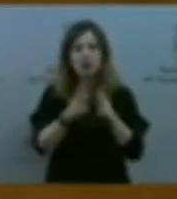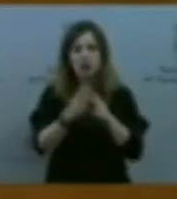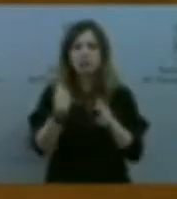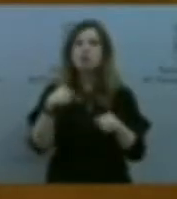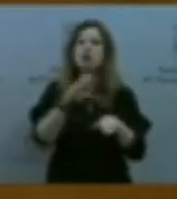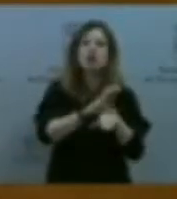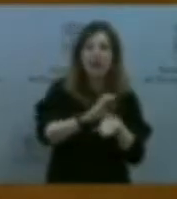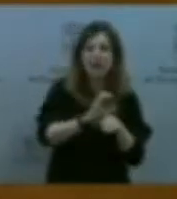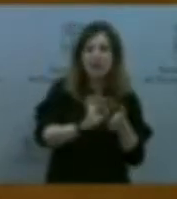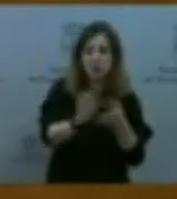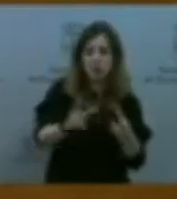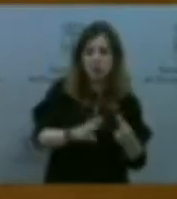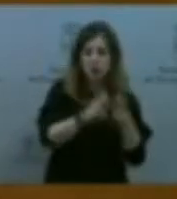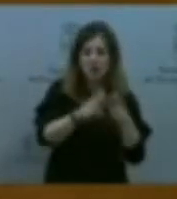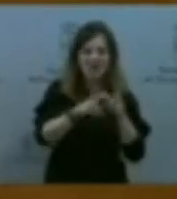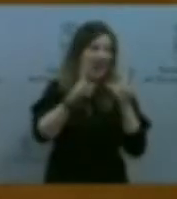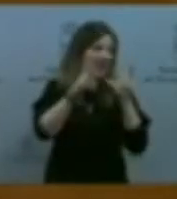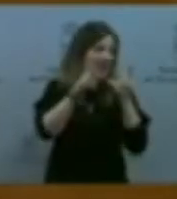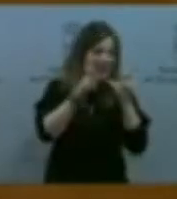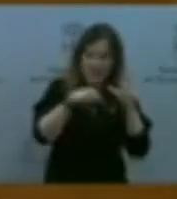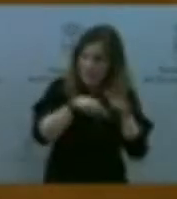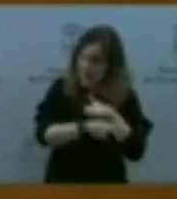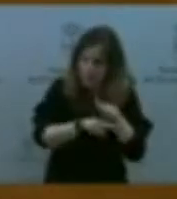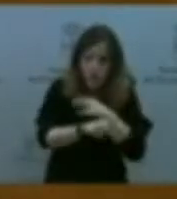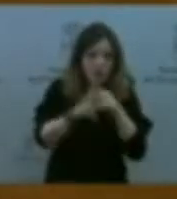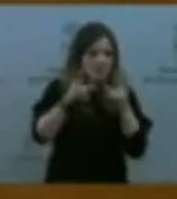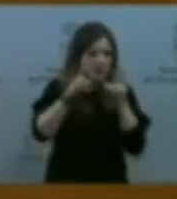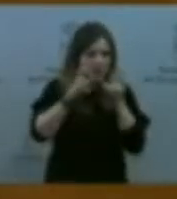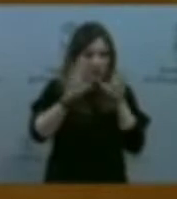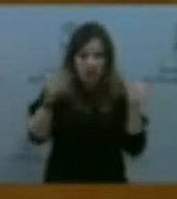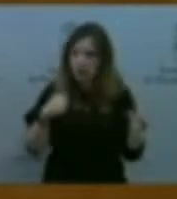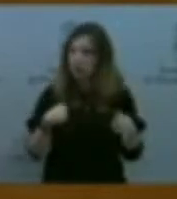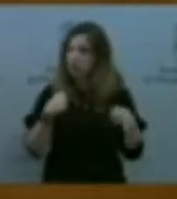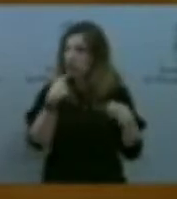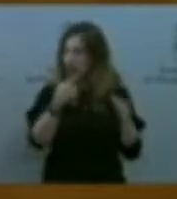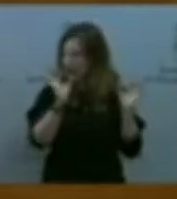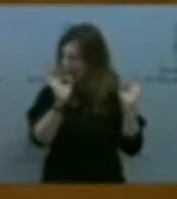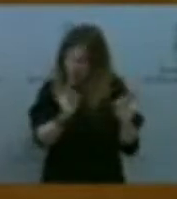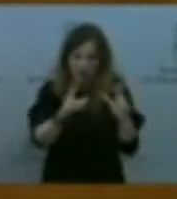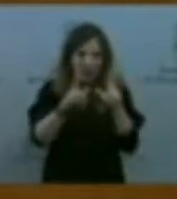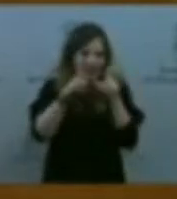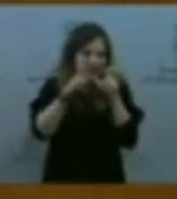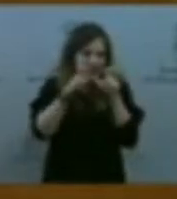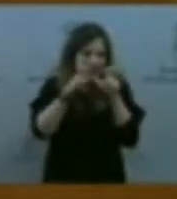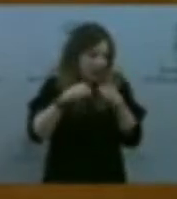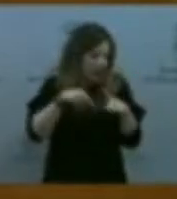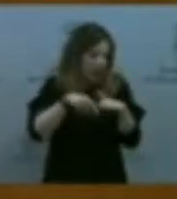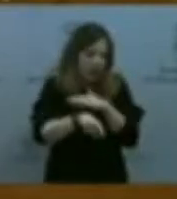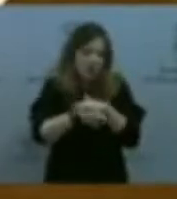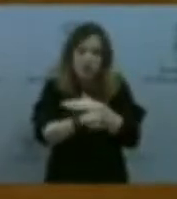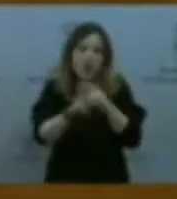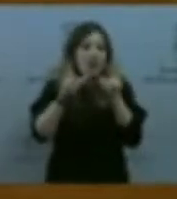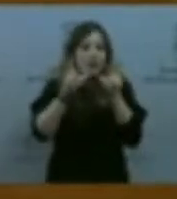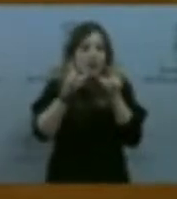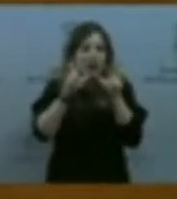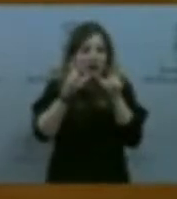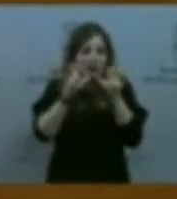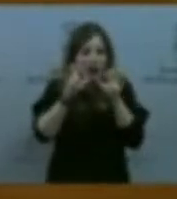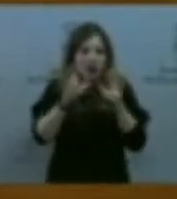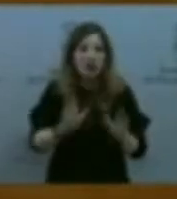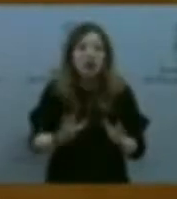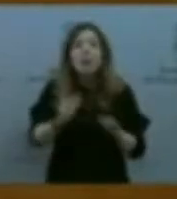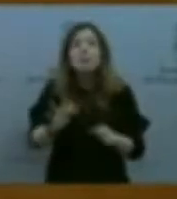gestión. Ya lo digo entre paréntesis, desastre de gestión. Y la Consejería de Empleo, tampoco muy allá,